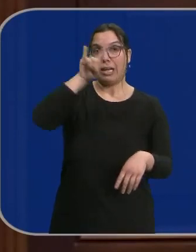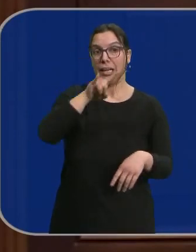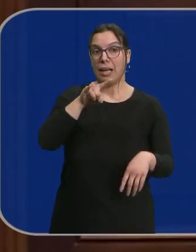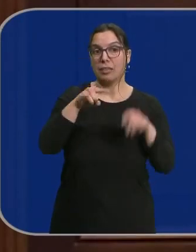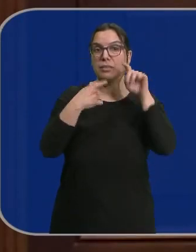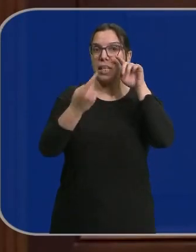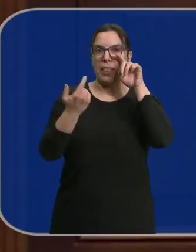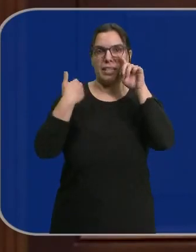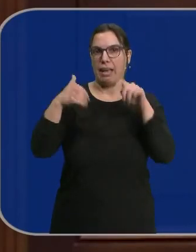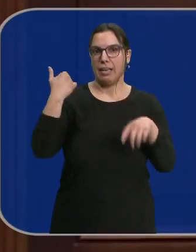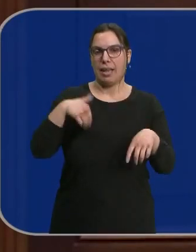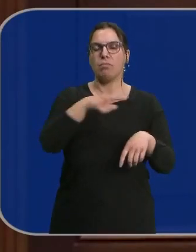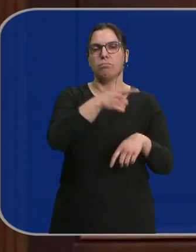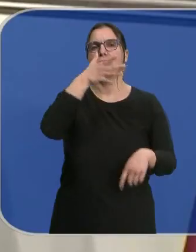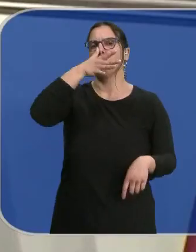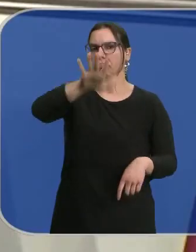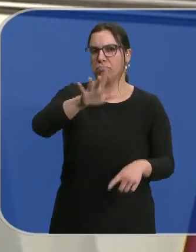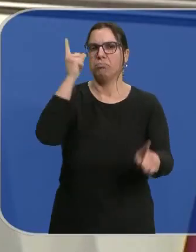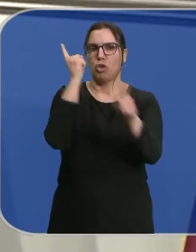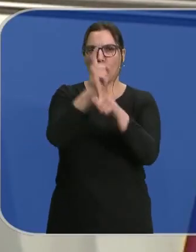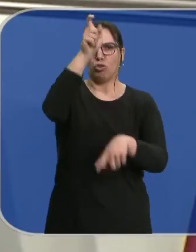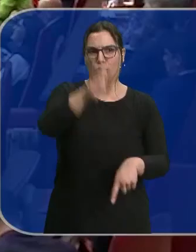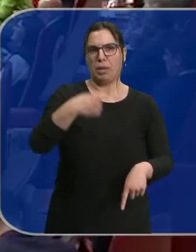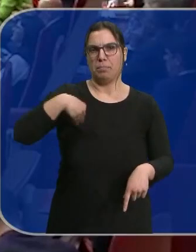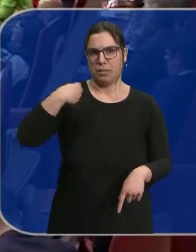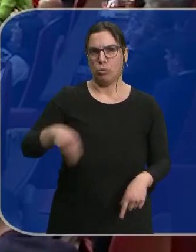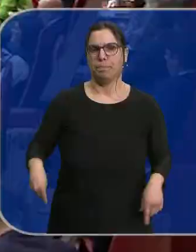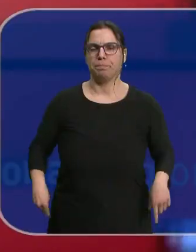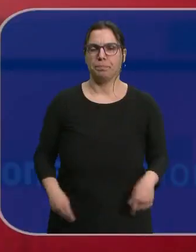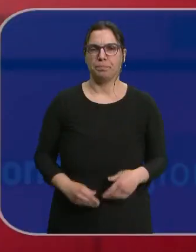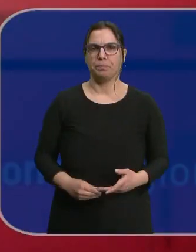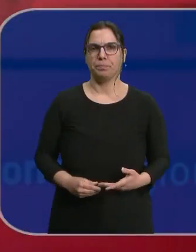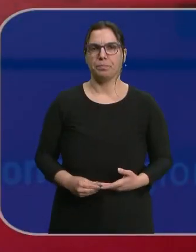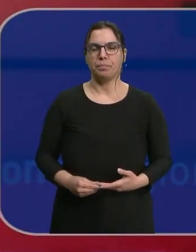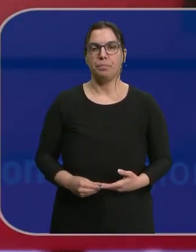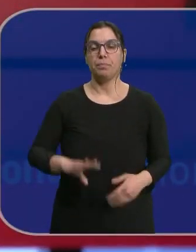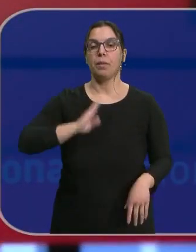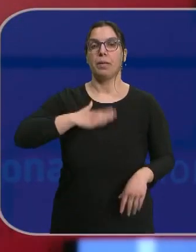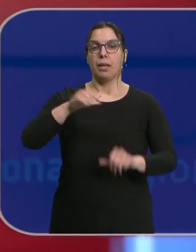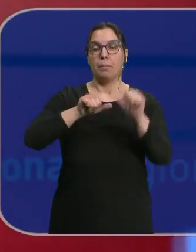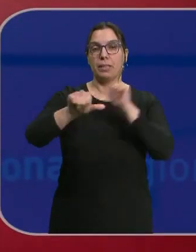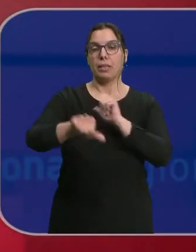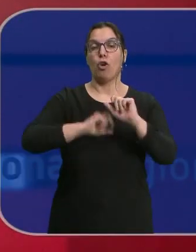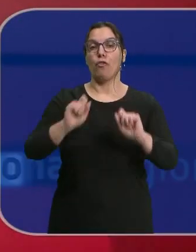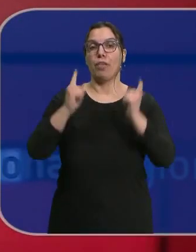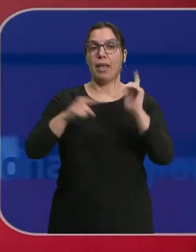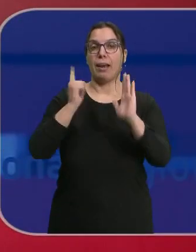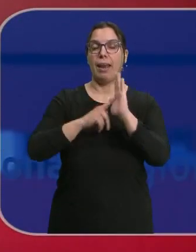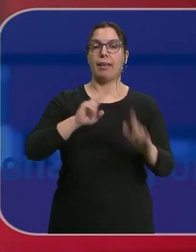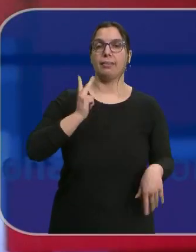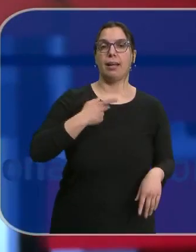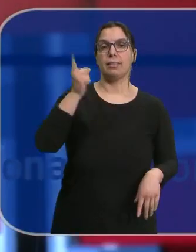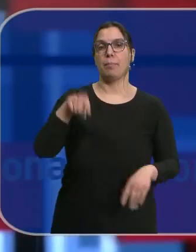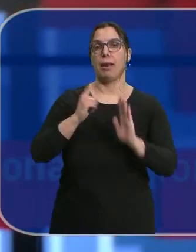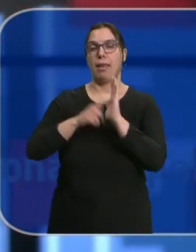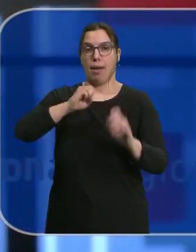ya ha anunciado que se personará como acusación particular. A partir de mañana entran en vigor las leyes trans y del